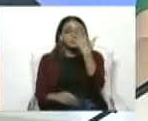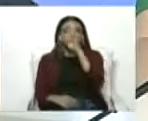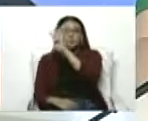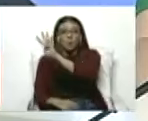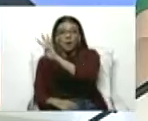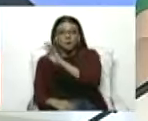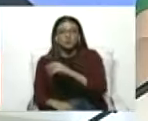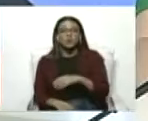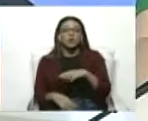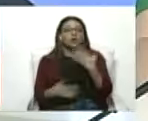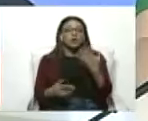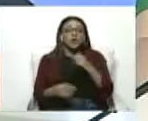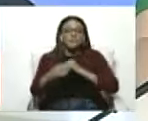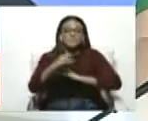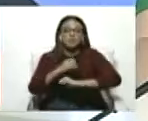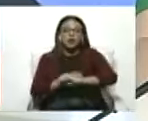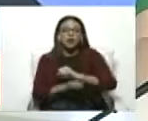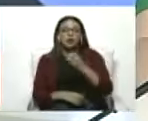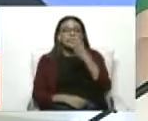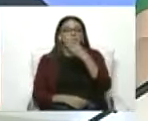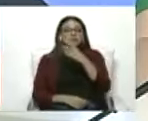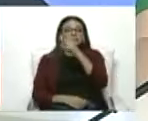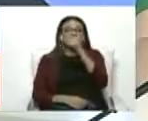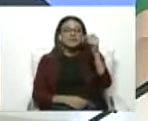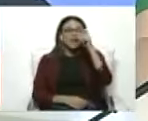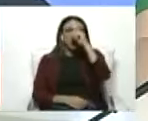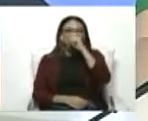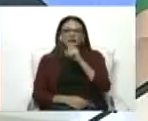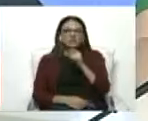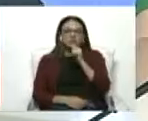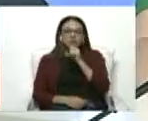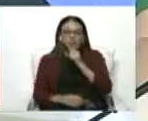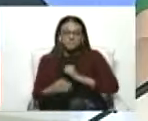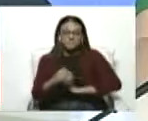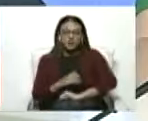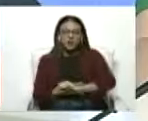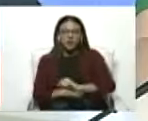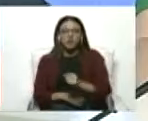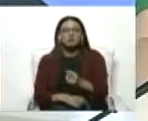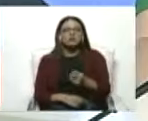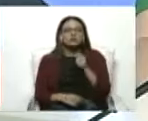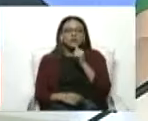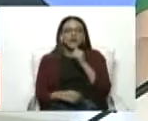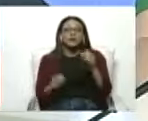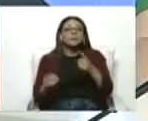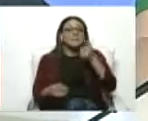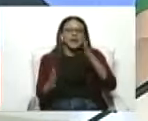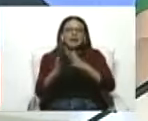del nacimiento de, para nosotros, el más grande, porque lo vivimos y lo sentimos,